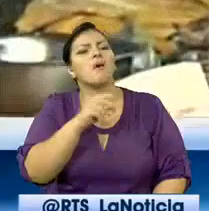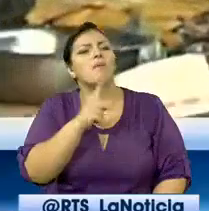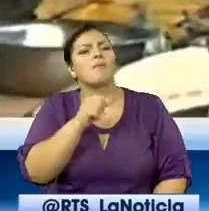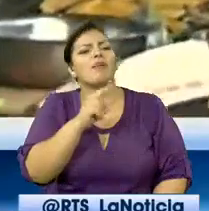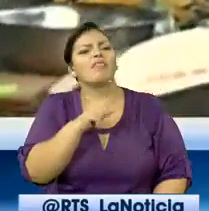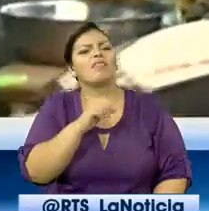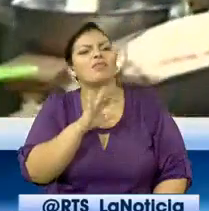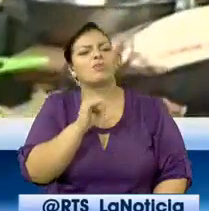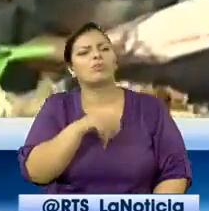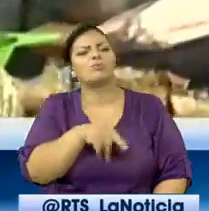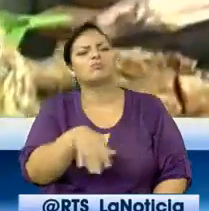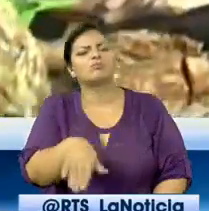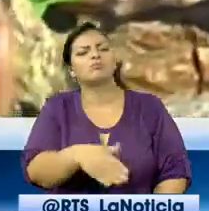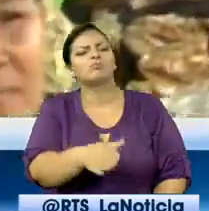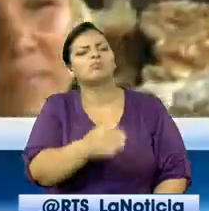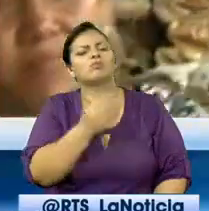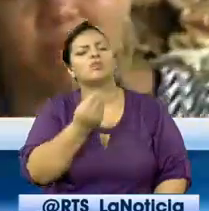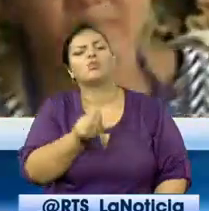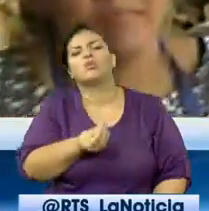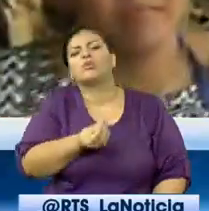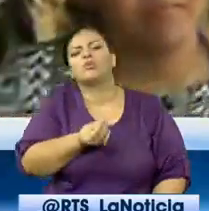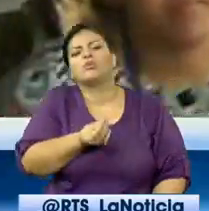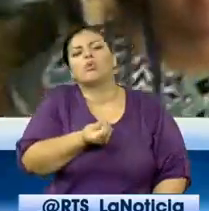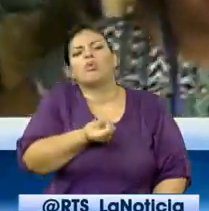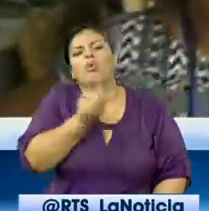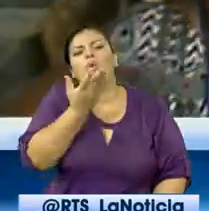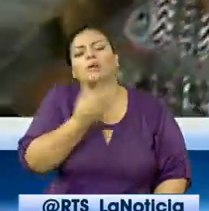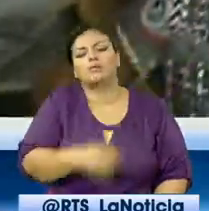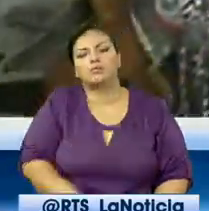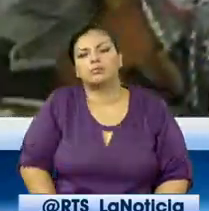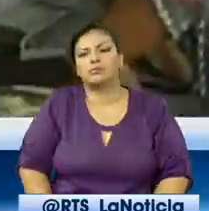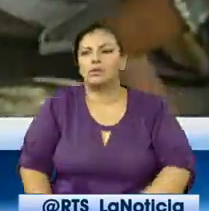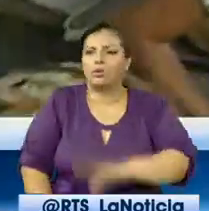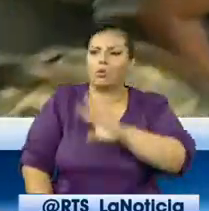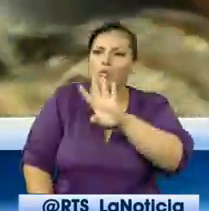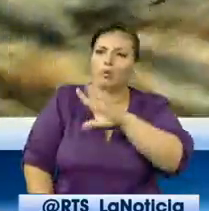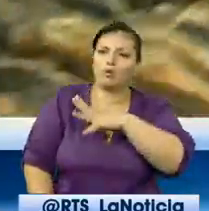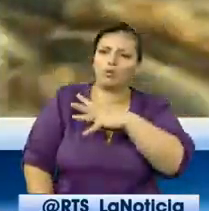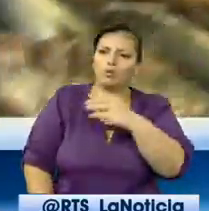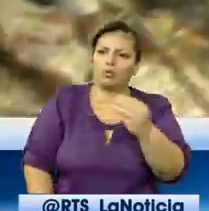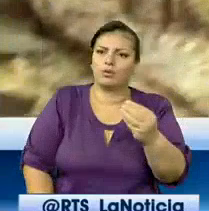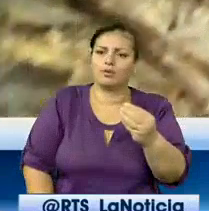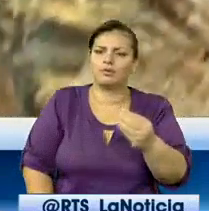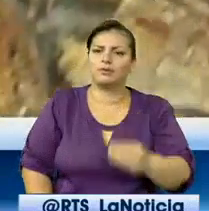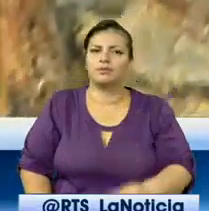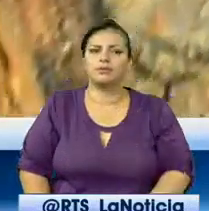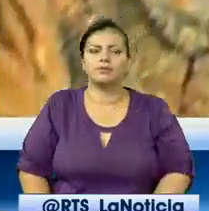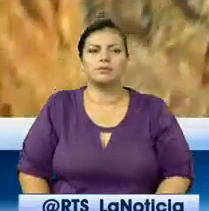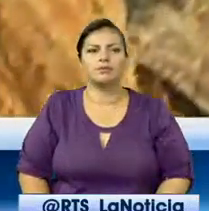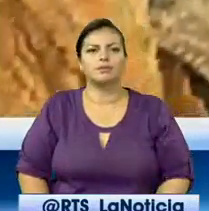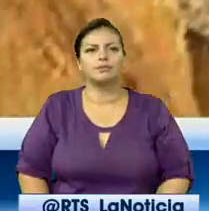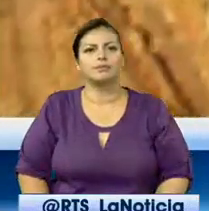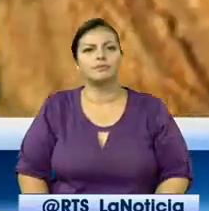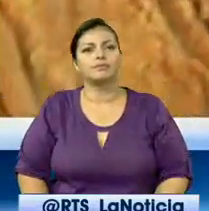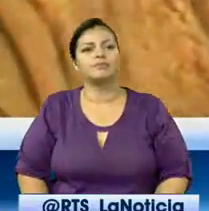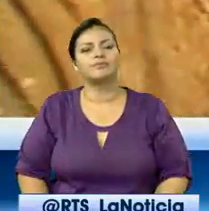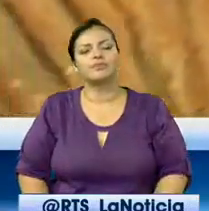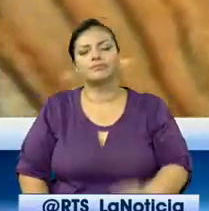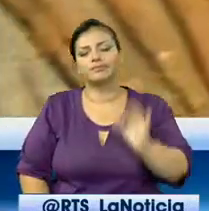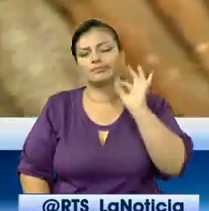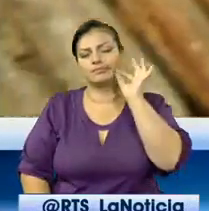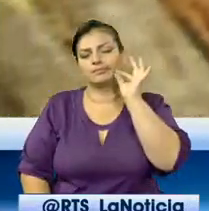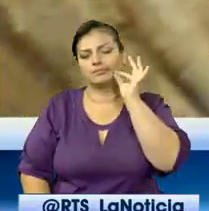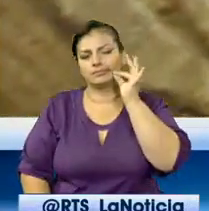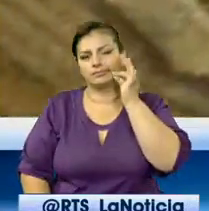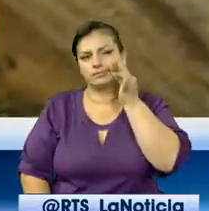relación a la calidad Enrique porque en realidad con el picudo compras calidad la calidad claro y el sabor porque verdad el bacal